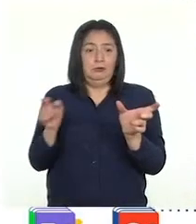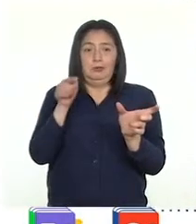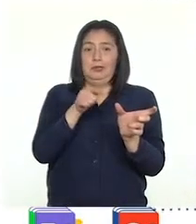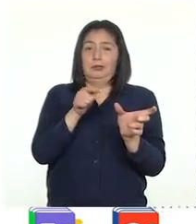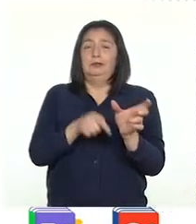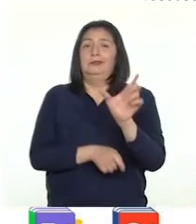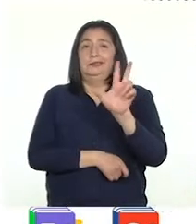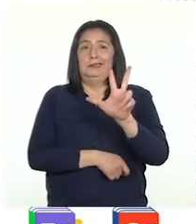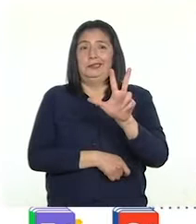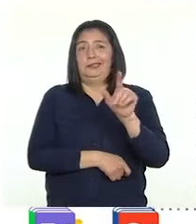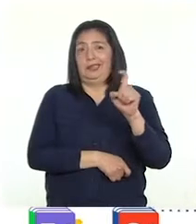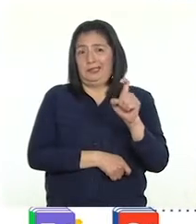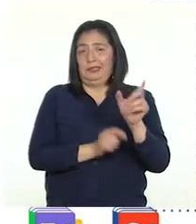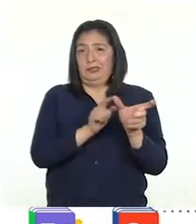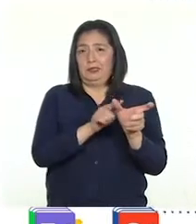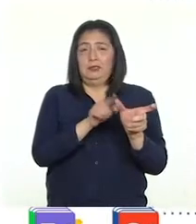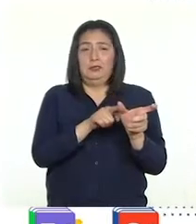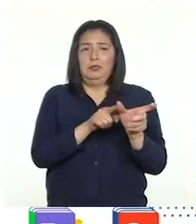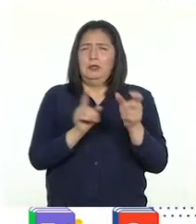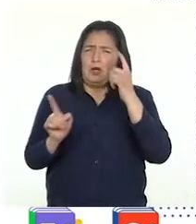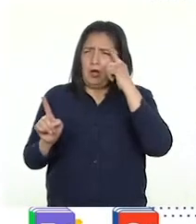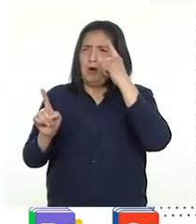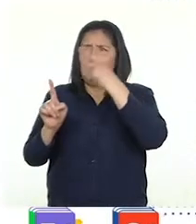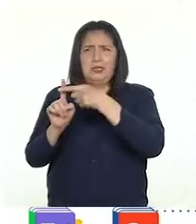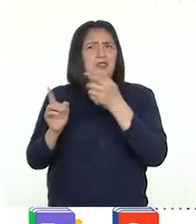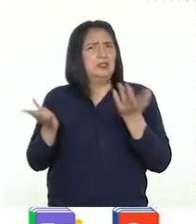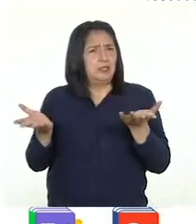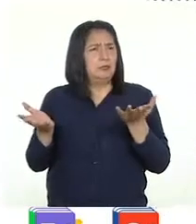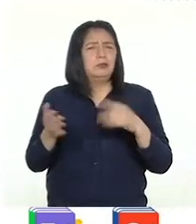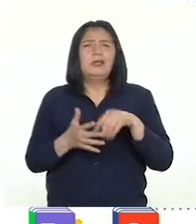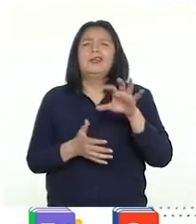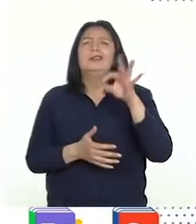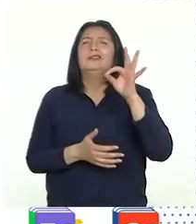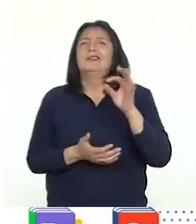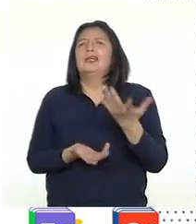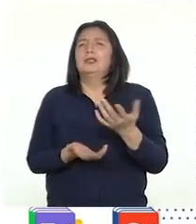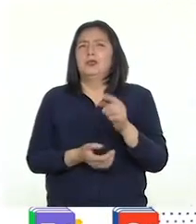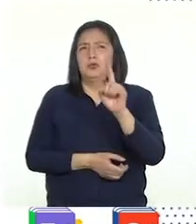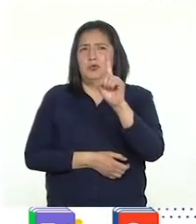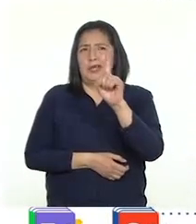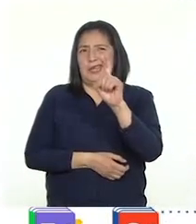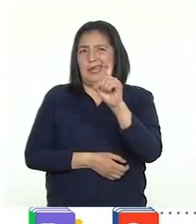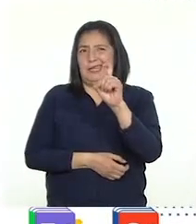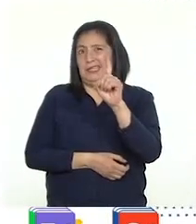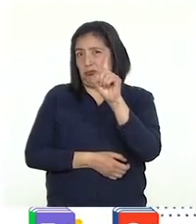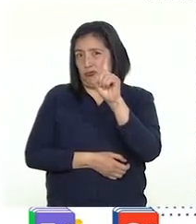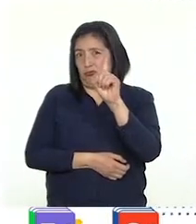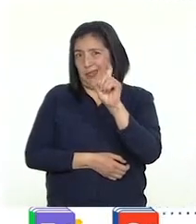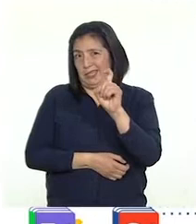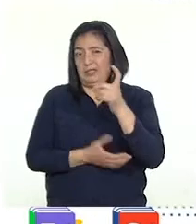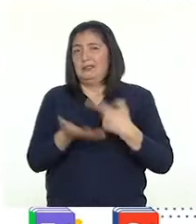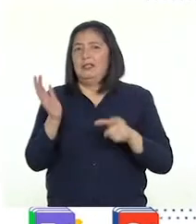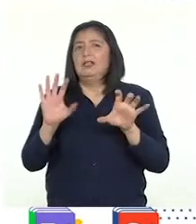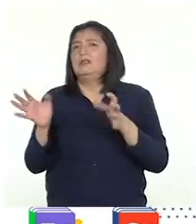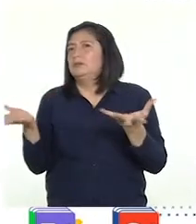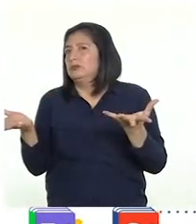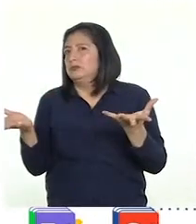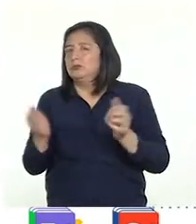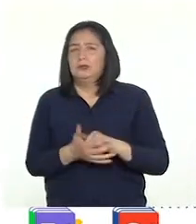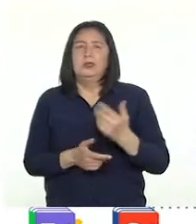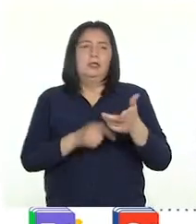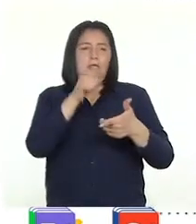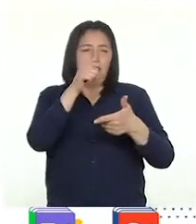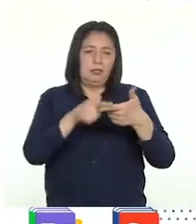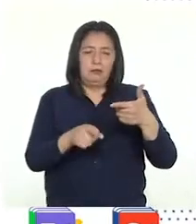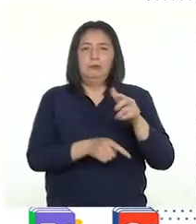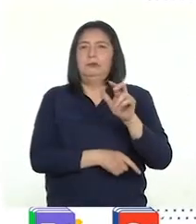tenemos 3x. Nuestro objetivo, sin embargo, es hallar el valor de una sola x. ¿Qué hacemos entonces?